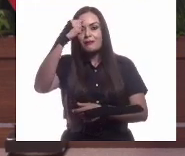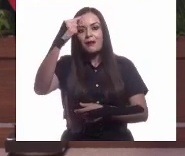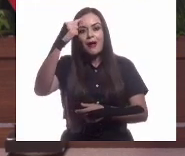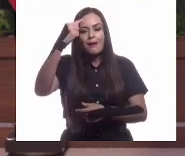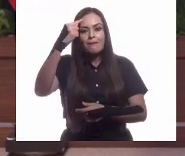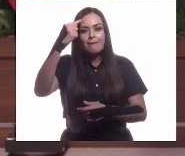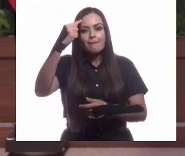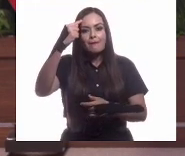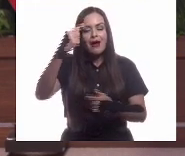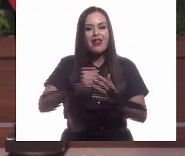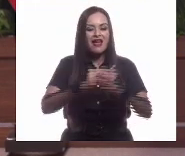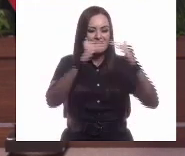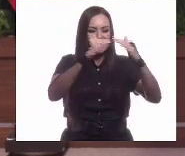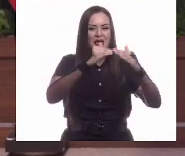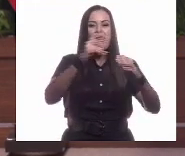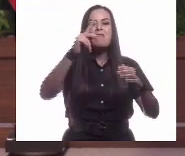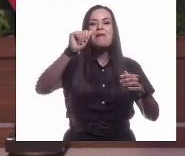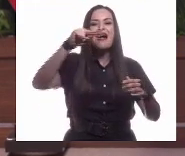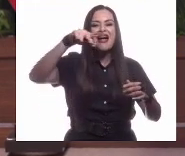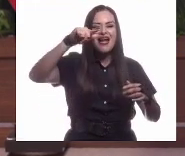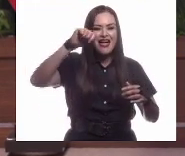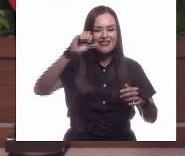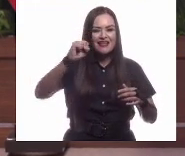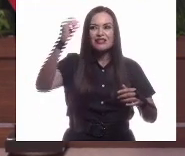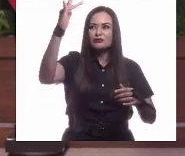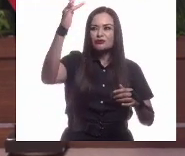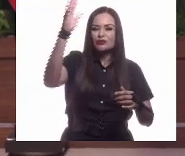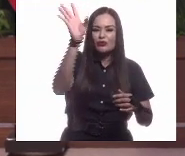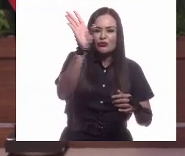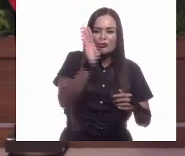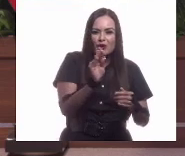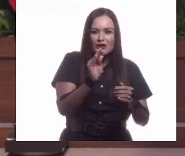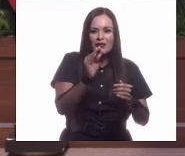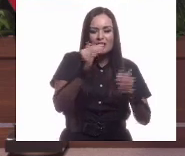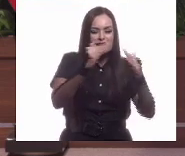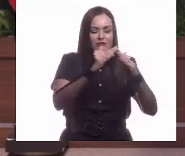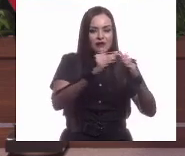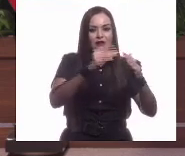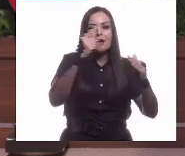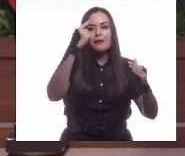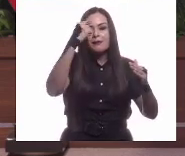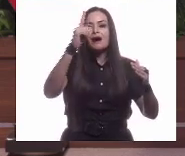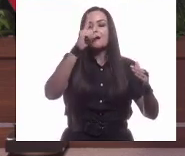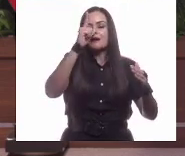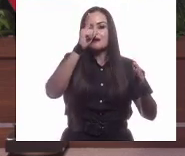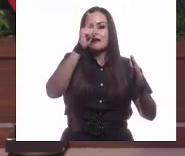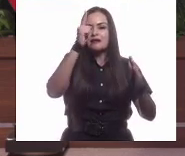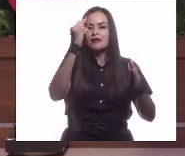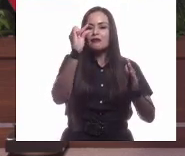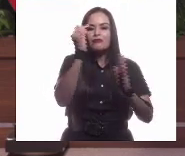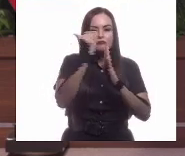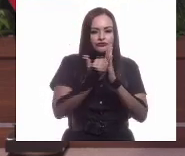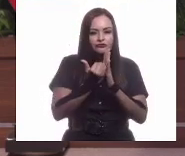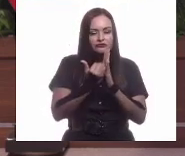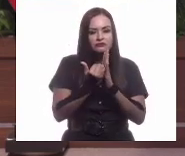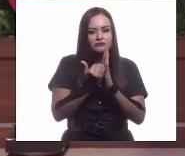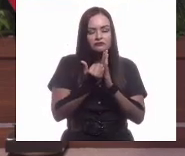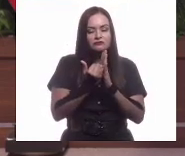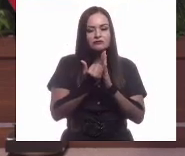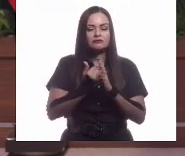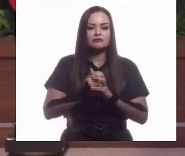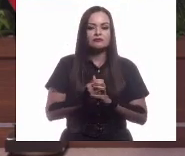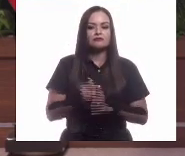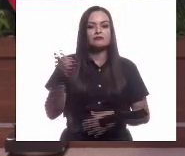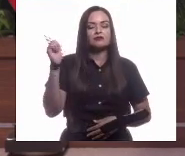edificios públicos que permitirán reducir emisiones contaminantes y ahorrar recursos en el consumo de energía. Esperamos concluir